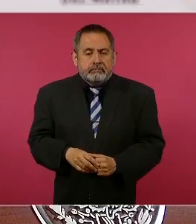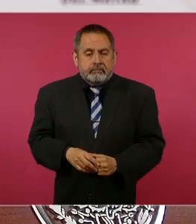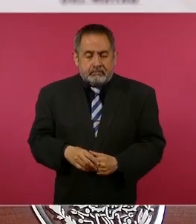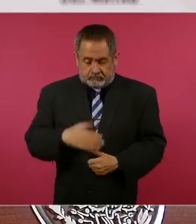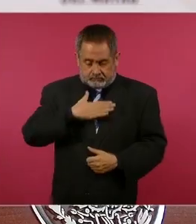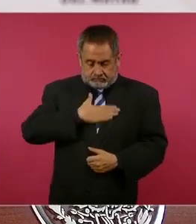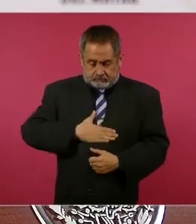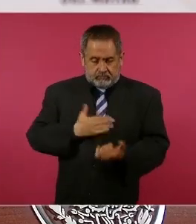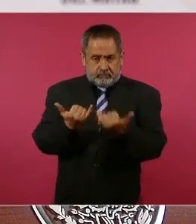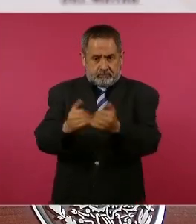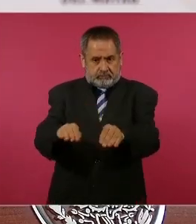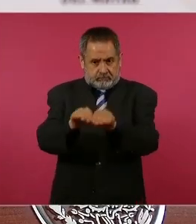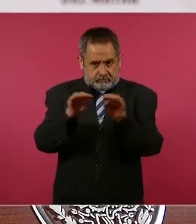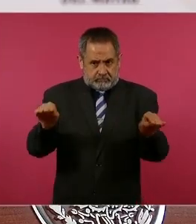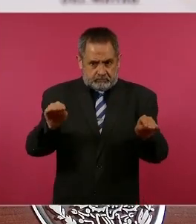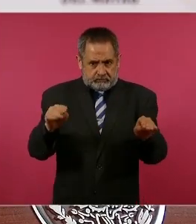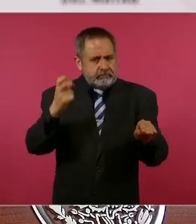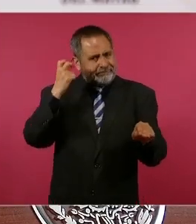justicia